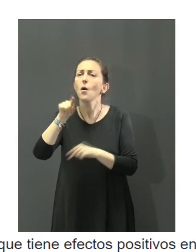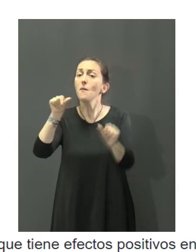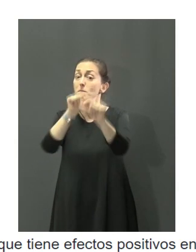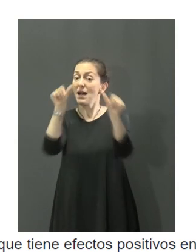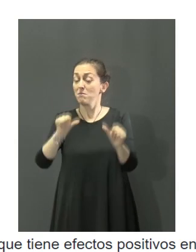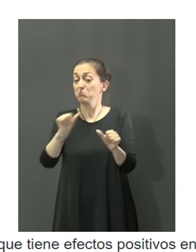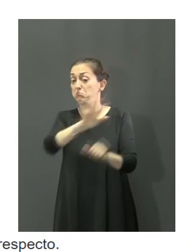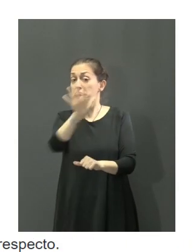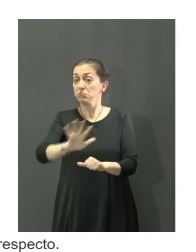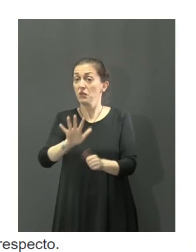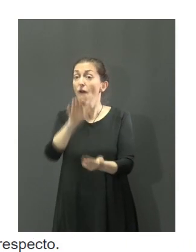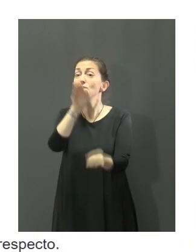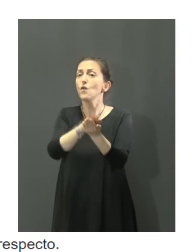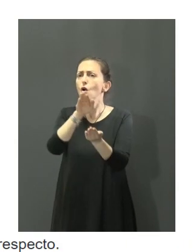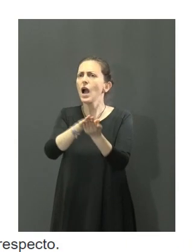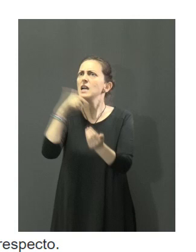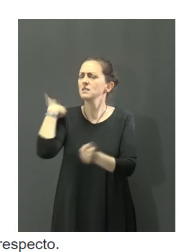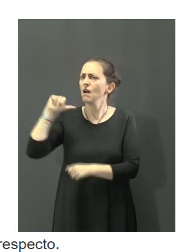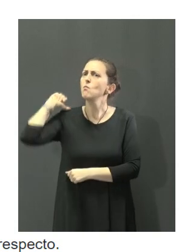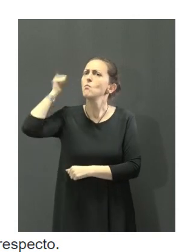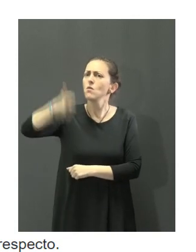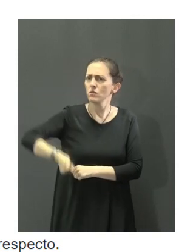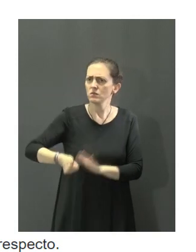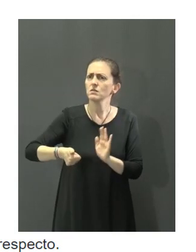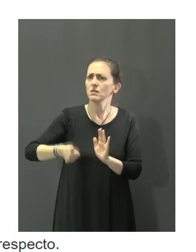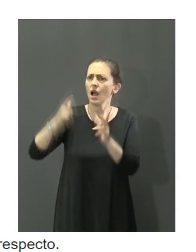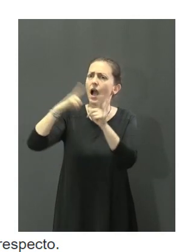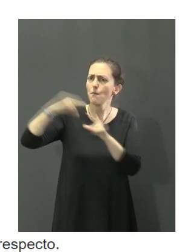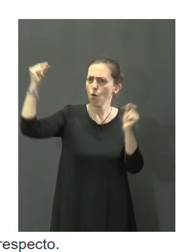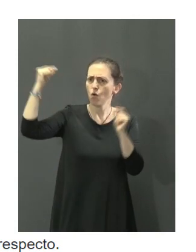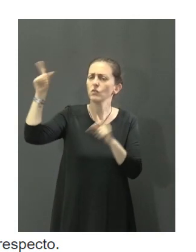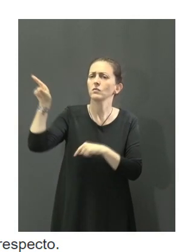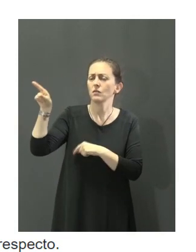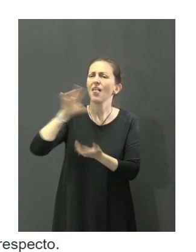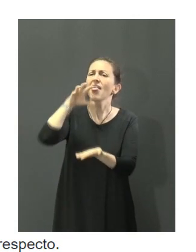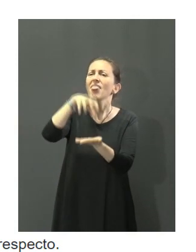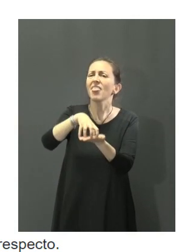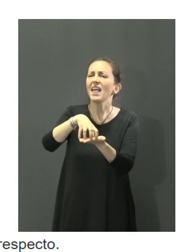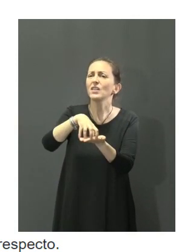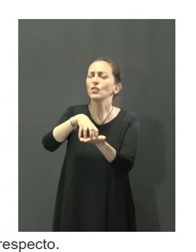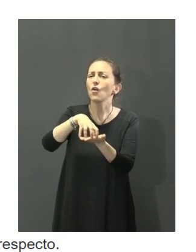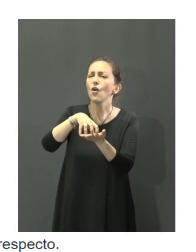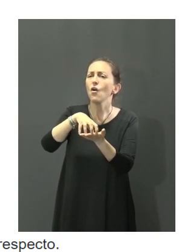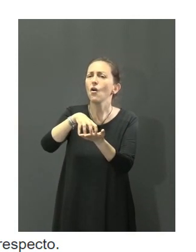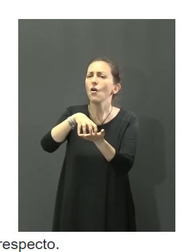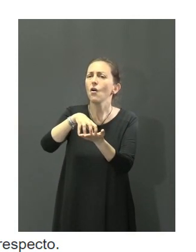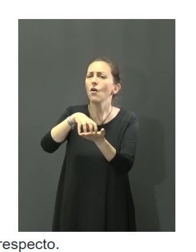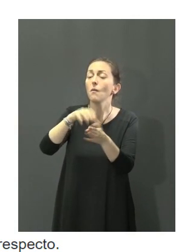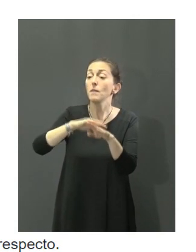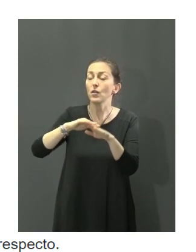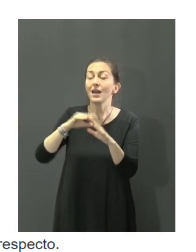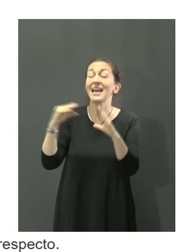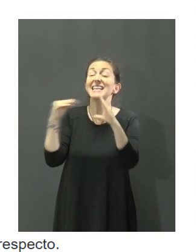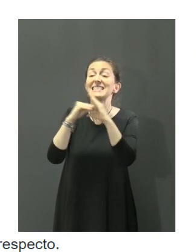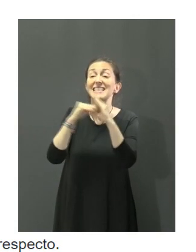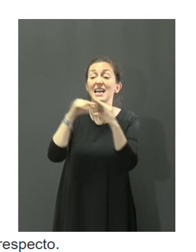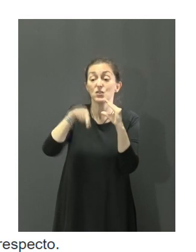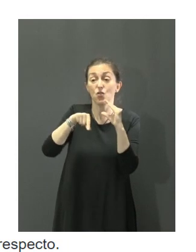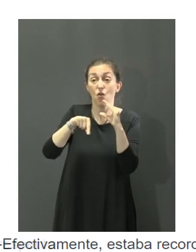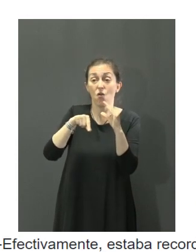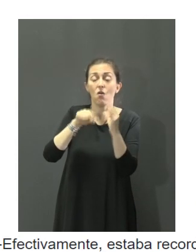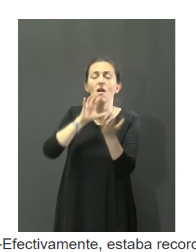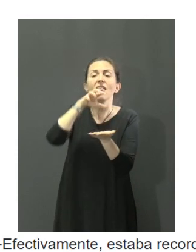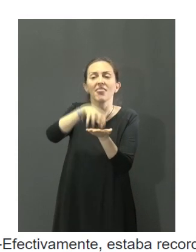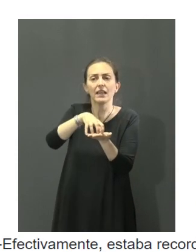apariencia de foca, lleva ya muchos años utilizándose en uno de los centros del Inserso, que es un centro de referencia en la atención